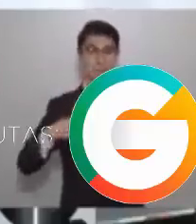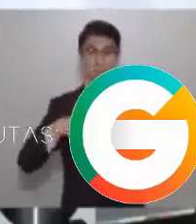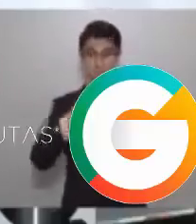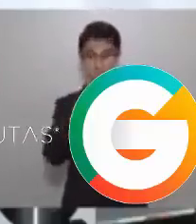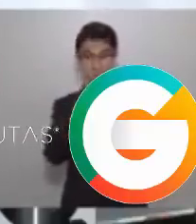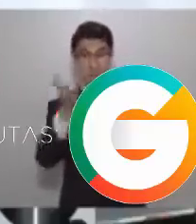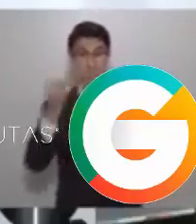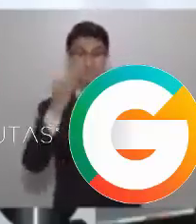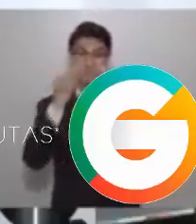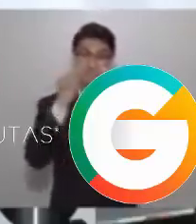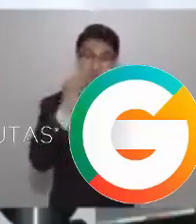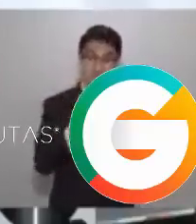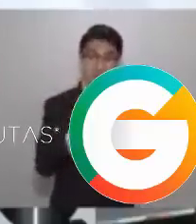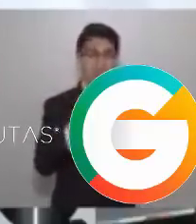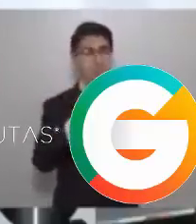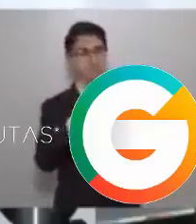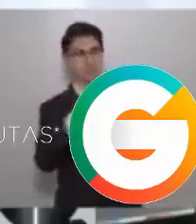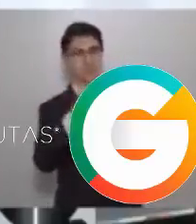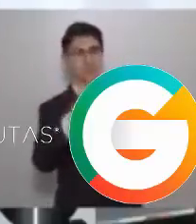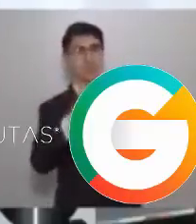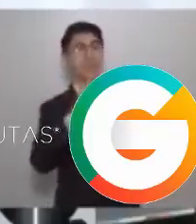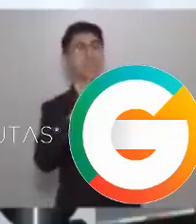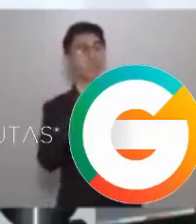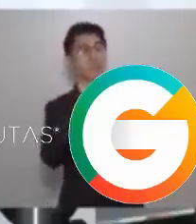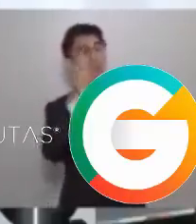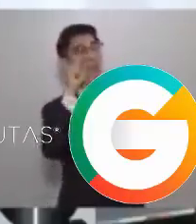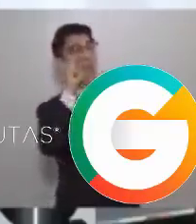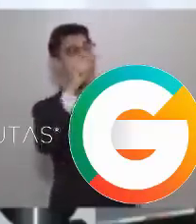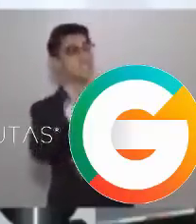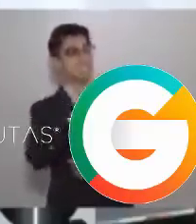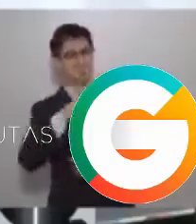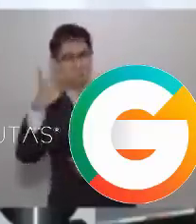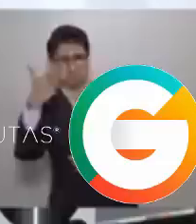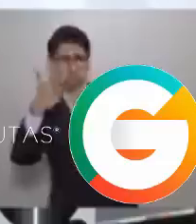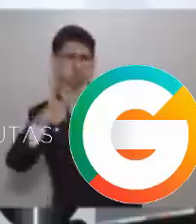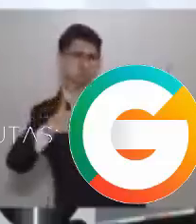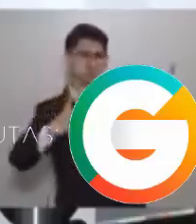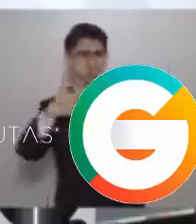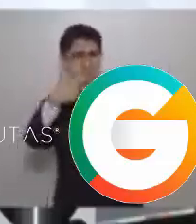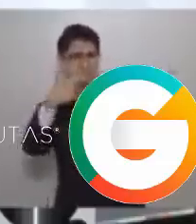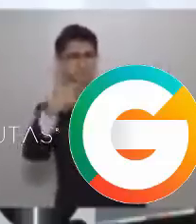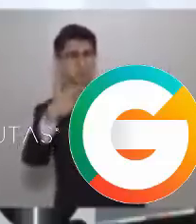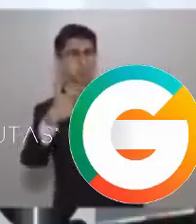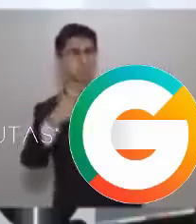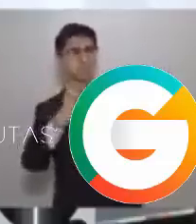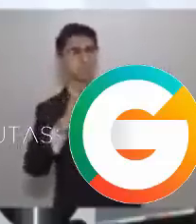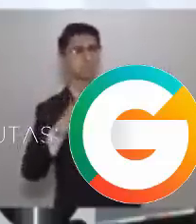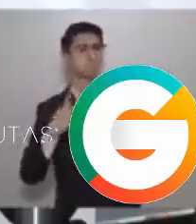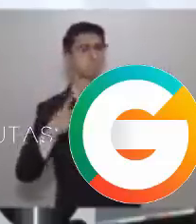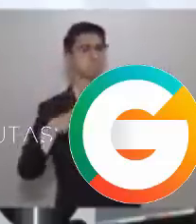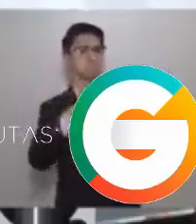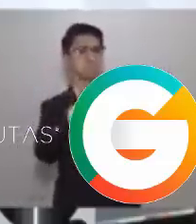de civiles un siniestro de violencia en el cual se involucraba